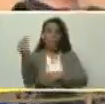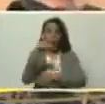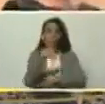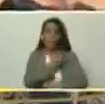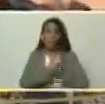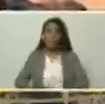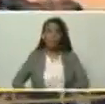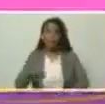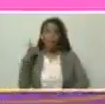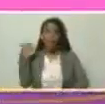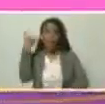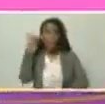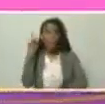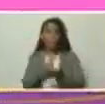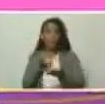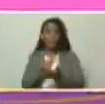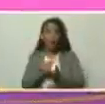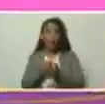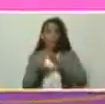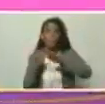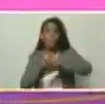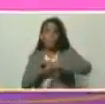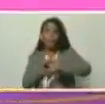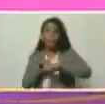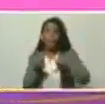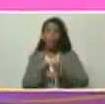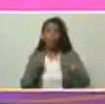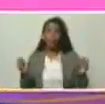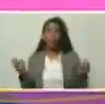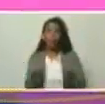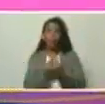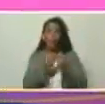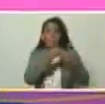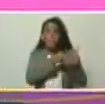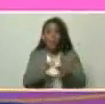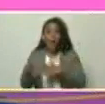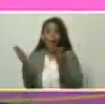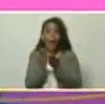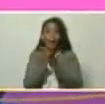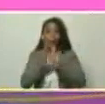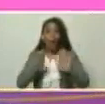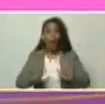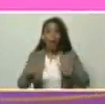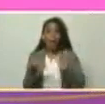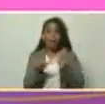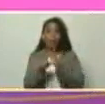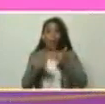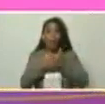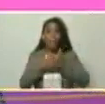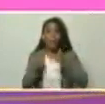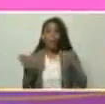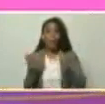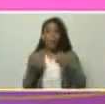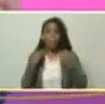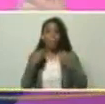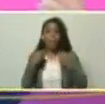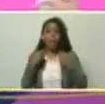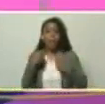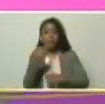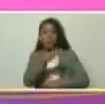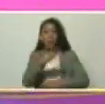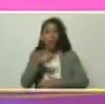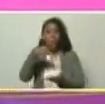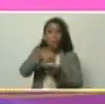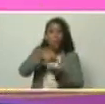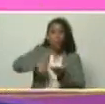ahí está involucrado el Ministerio de Educación con el plan Escuelas y Liceos Abiertos, para que alrededor del punto